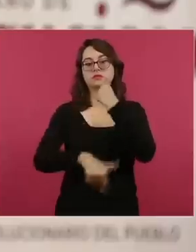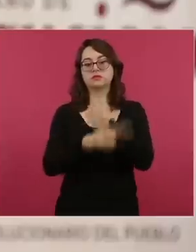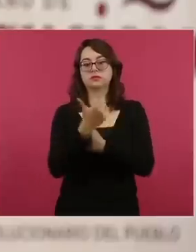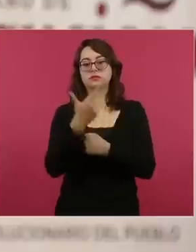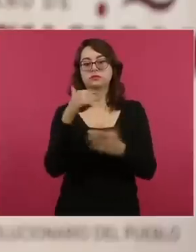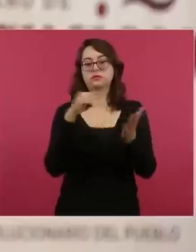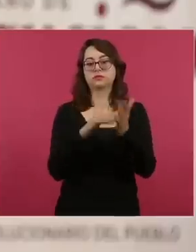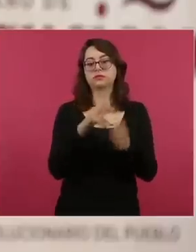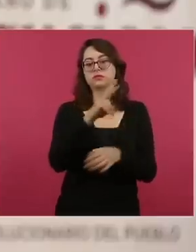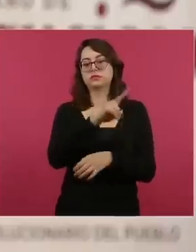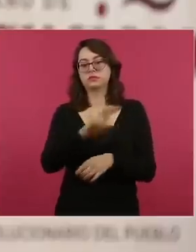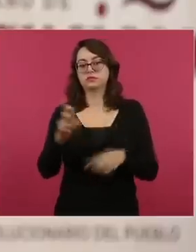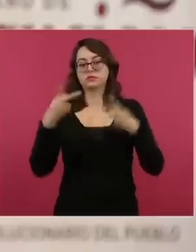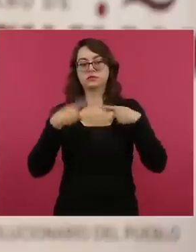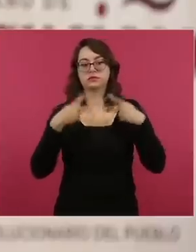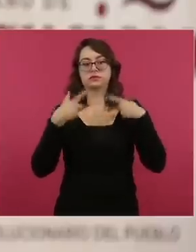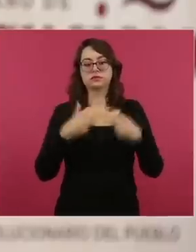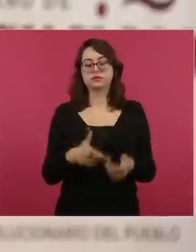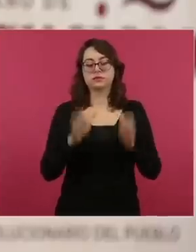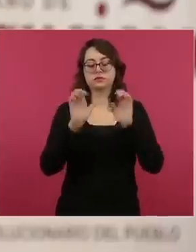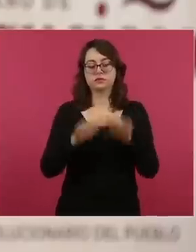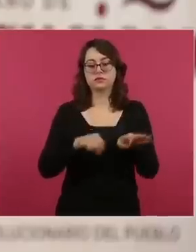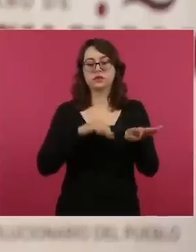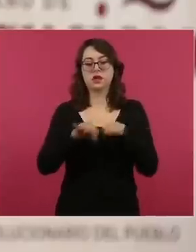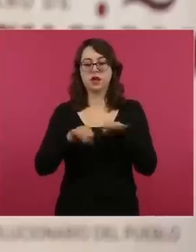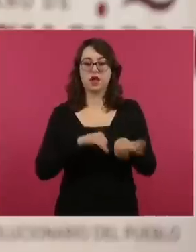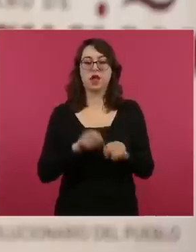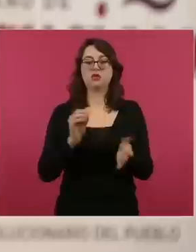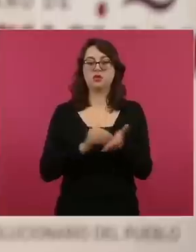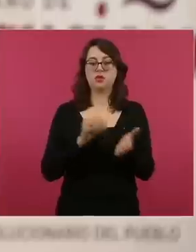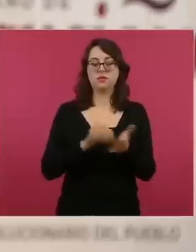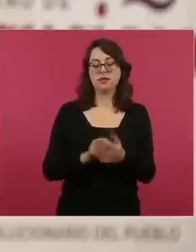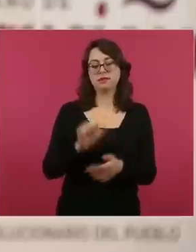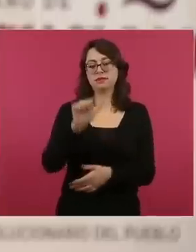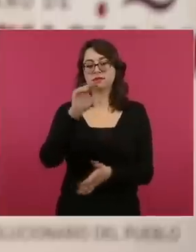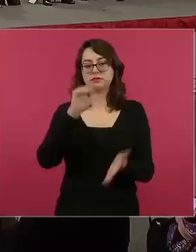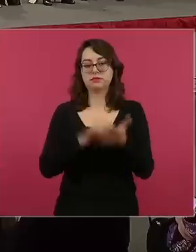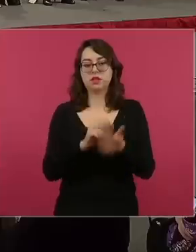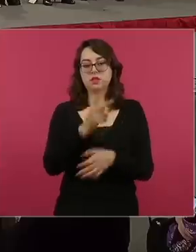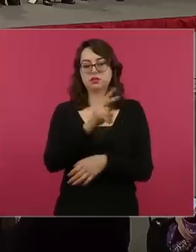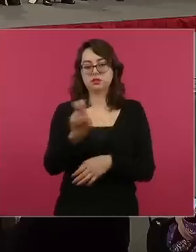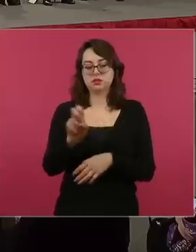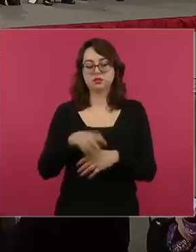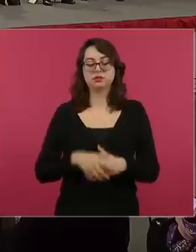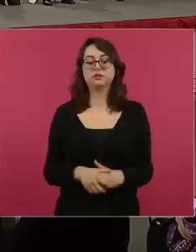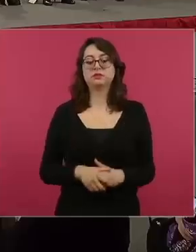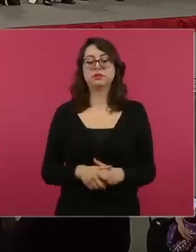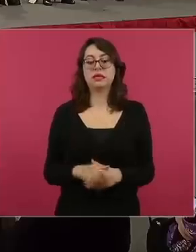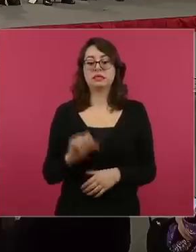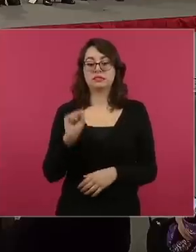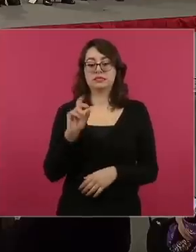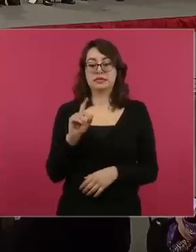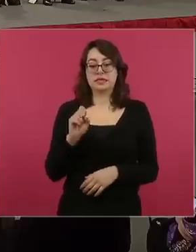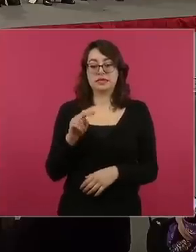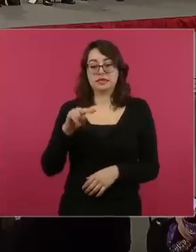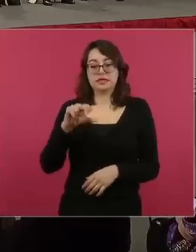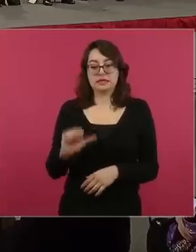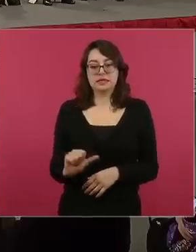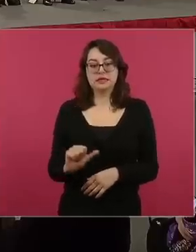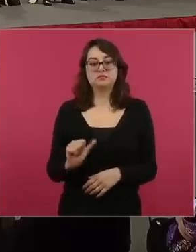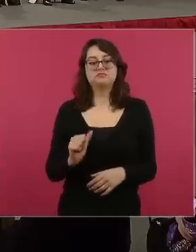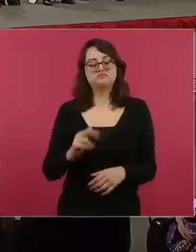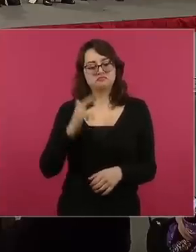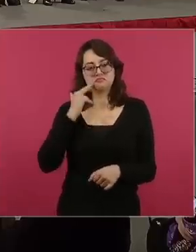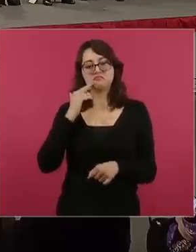empleos de los cuales activos hay 6.200. La Secretaría de la Defensa Nacional ratifica su compromiso